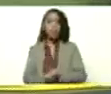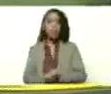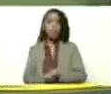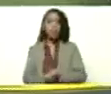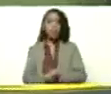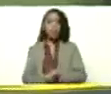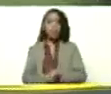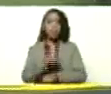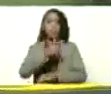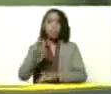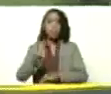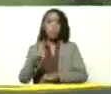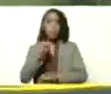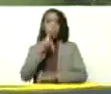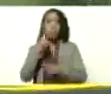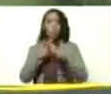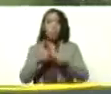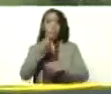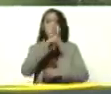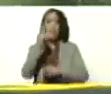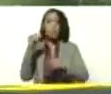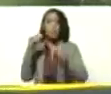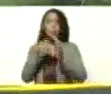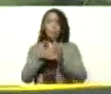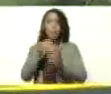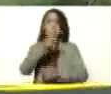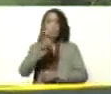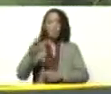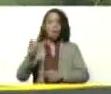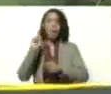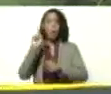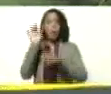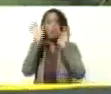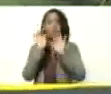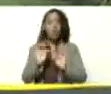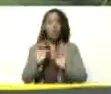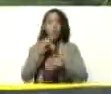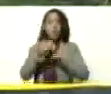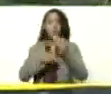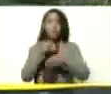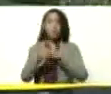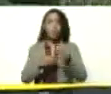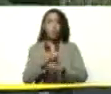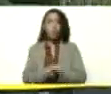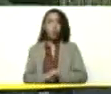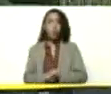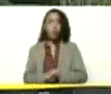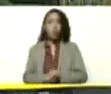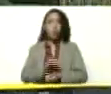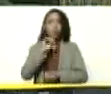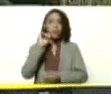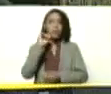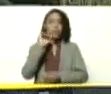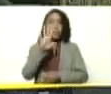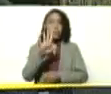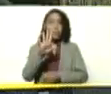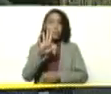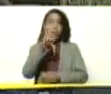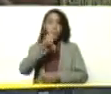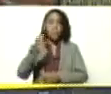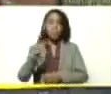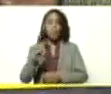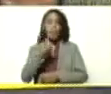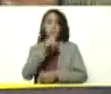casos por 100.000 habitantes es una forma de medir los 5 casos por 100.000 habitantes